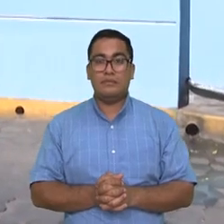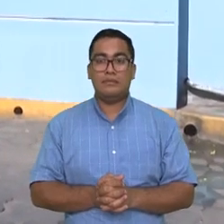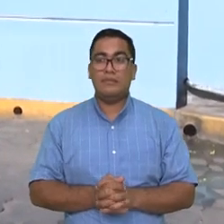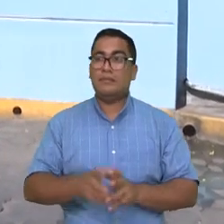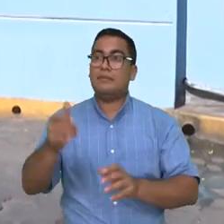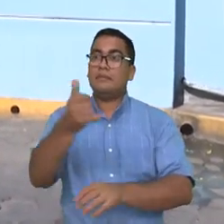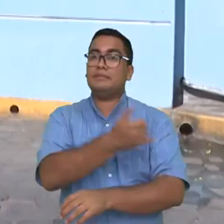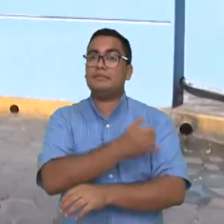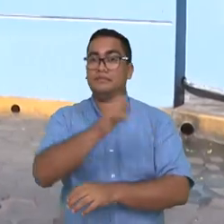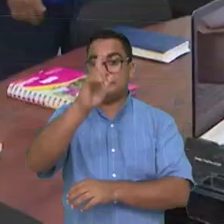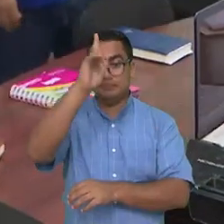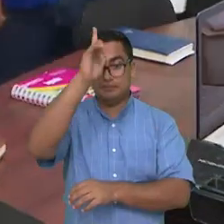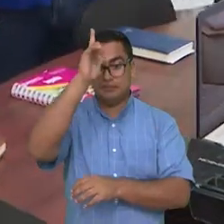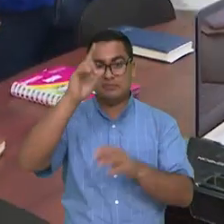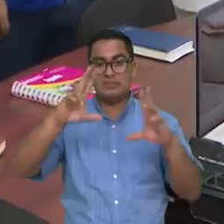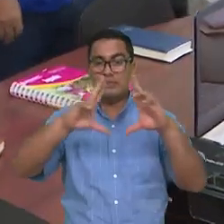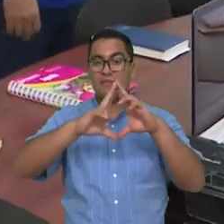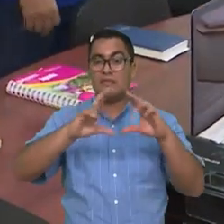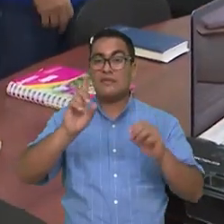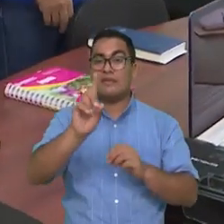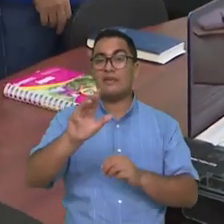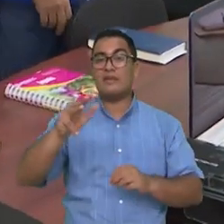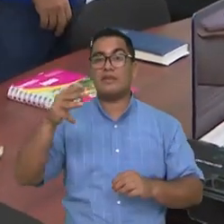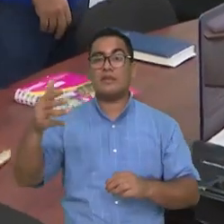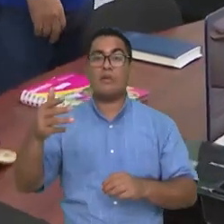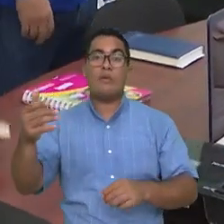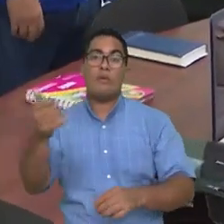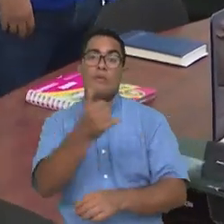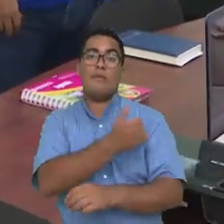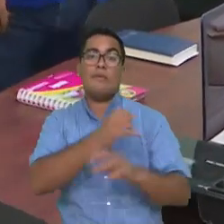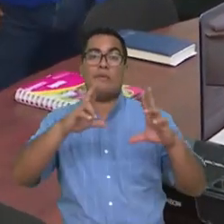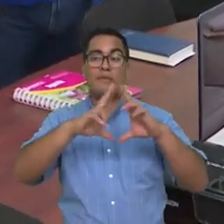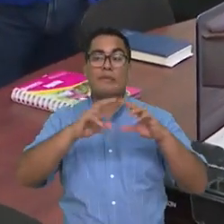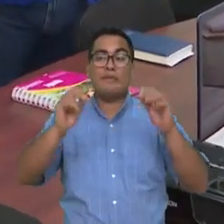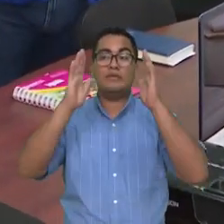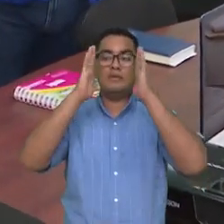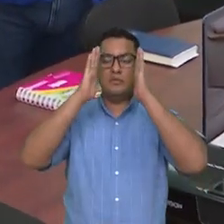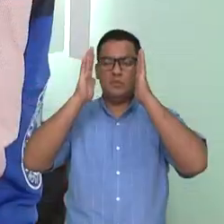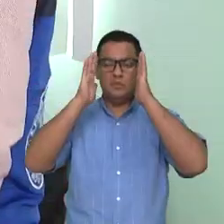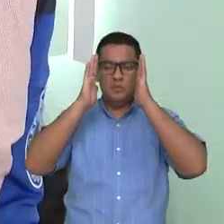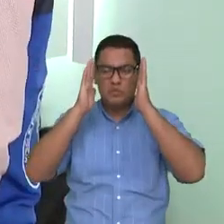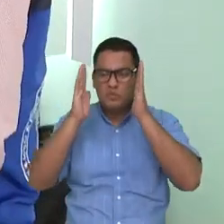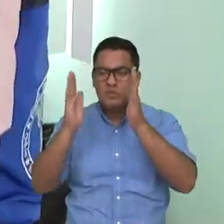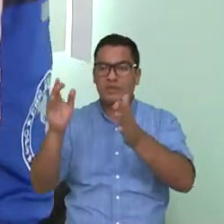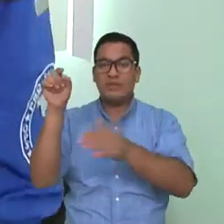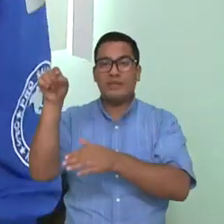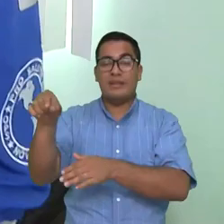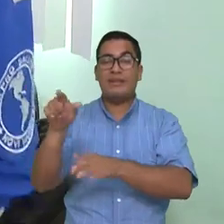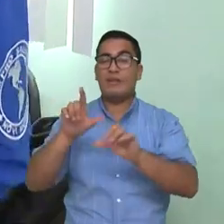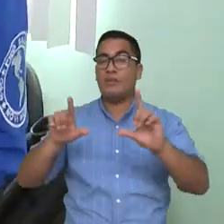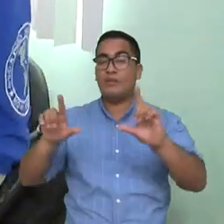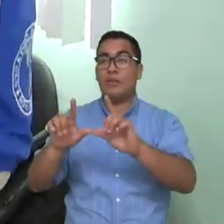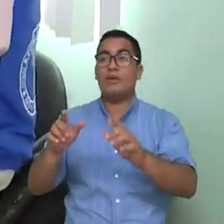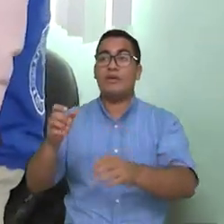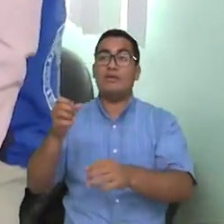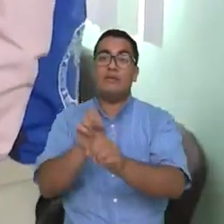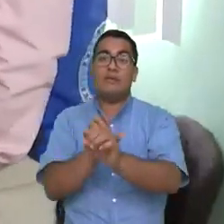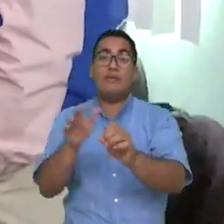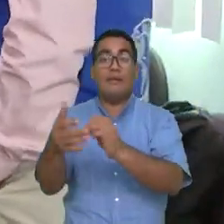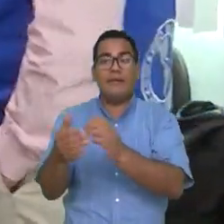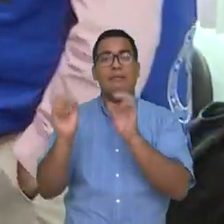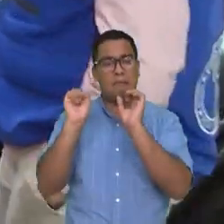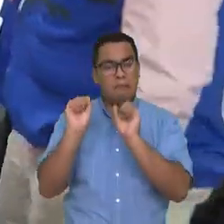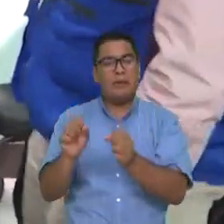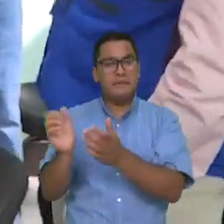El Hospital Alemán Nicaragüense es uno de los 19 hospitales del país que ha sido debidamente adecuado para atender casos de contagios de